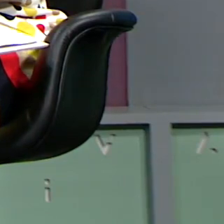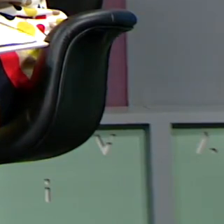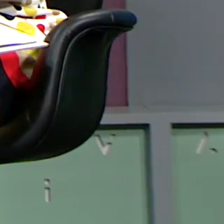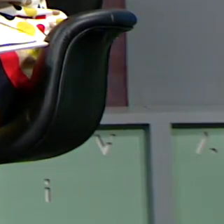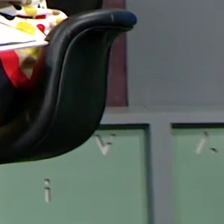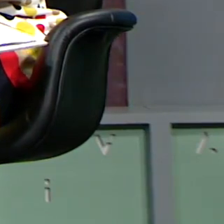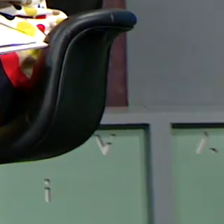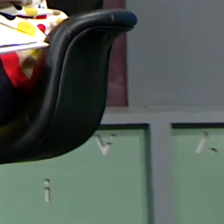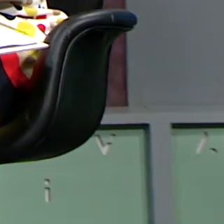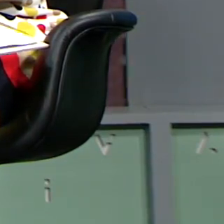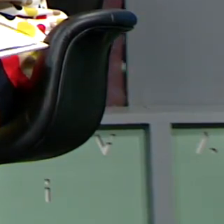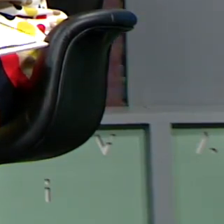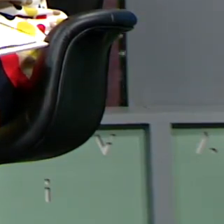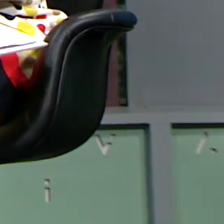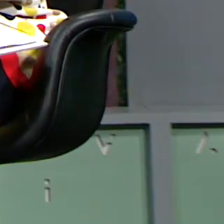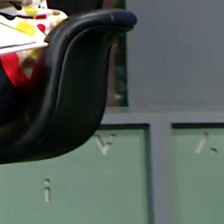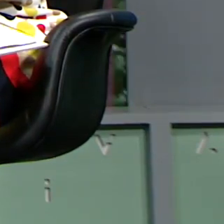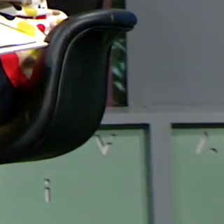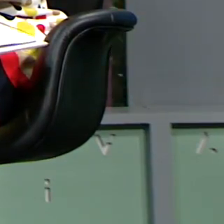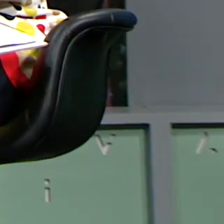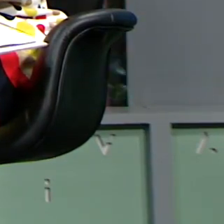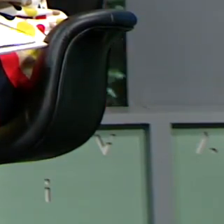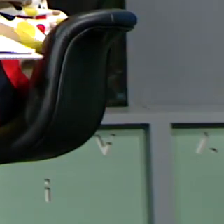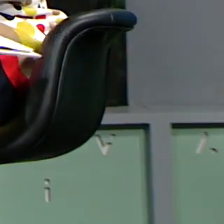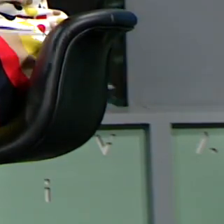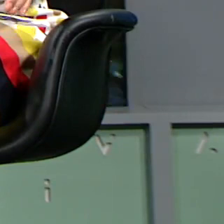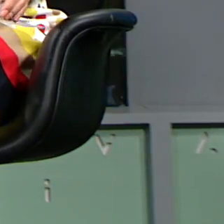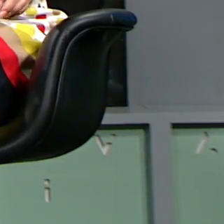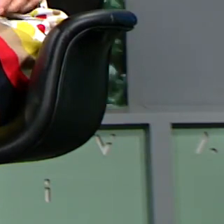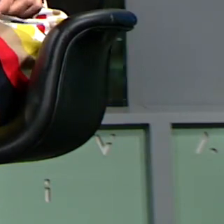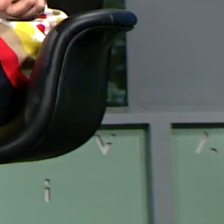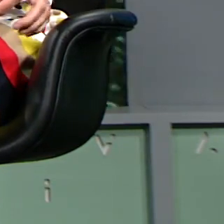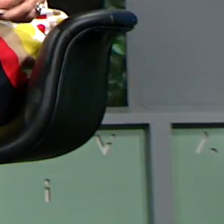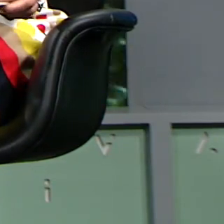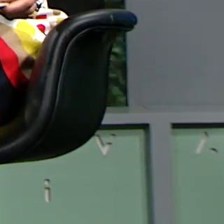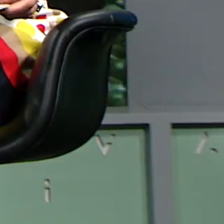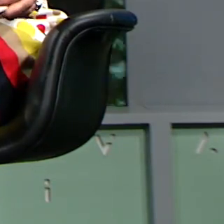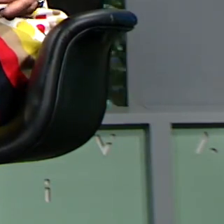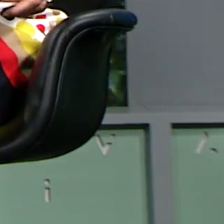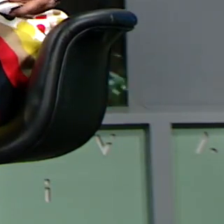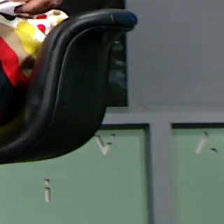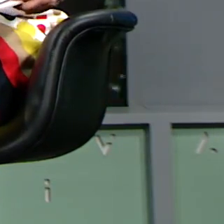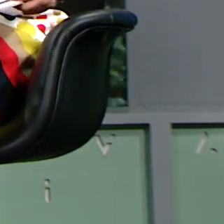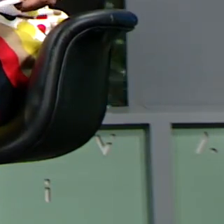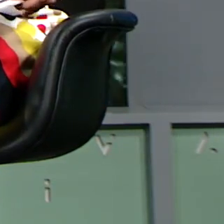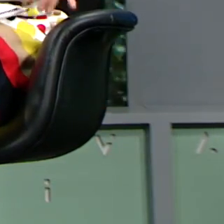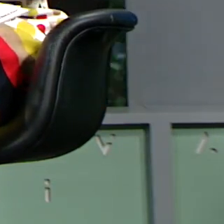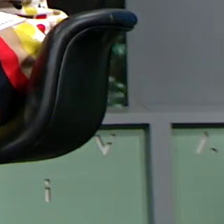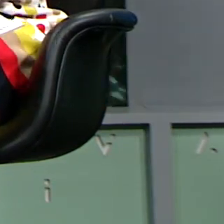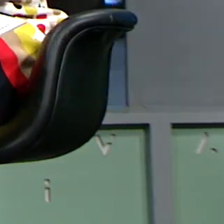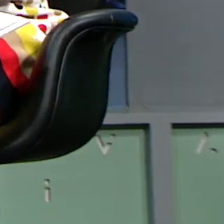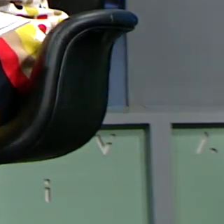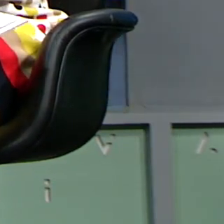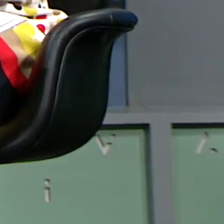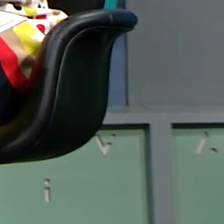una campaña diseñada por el Ministerio de Salud Pública y Ambiente para concientizar a la población acerca de los efectos de la exposición a